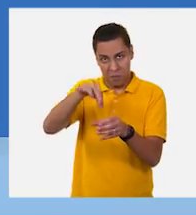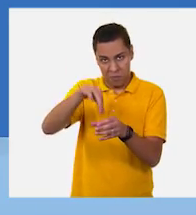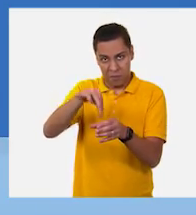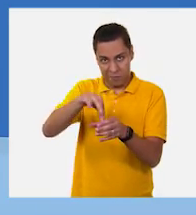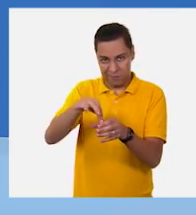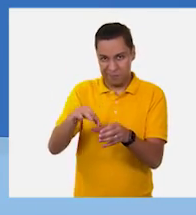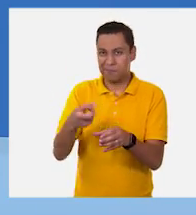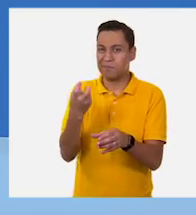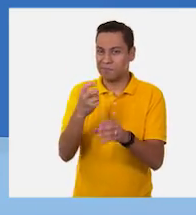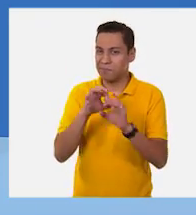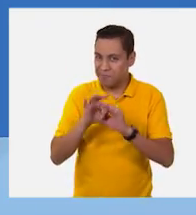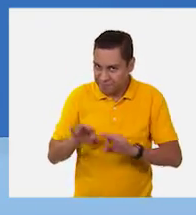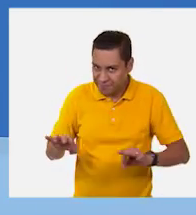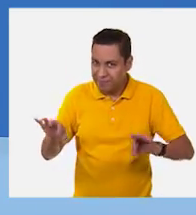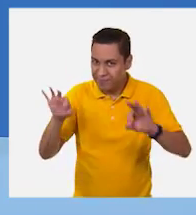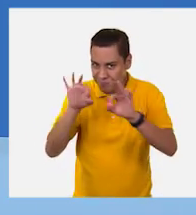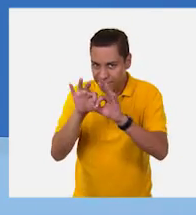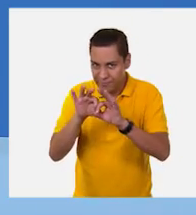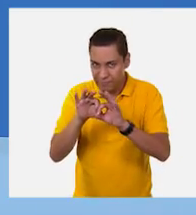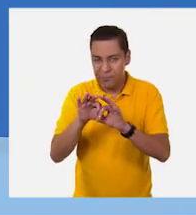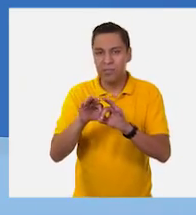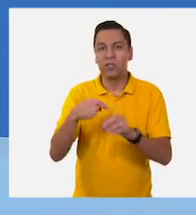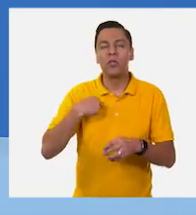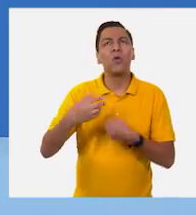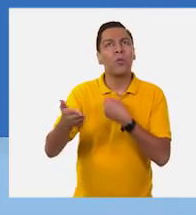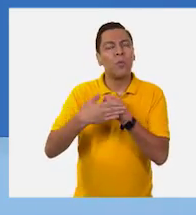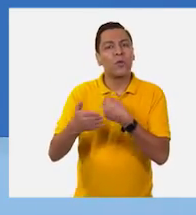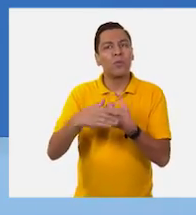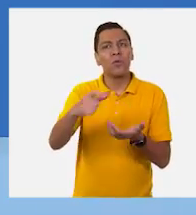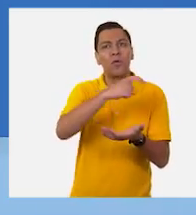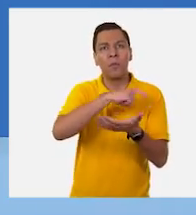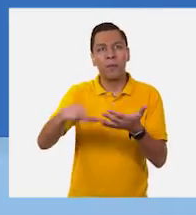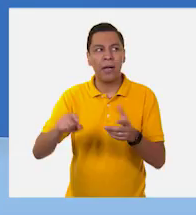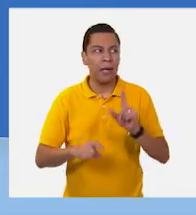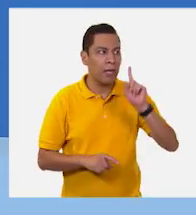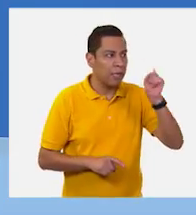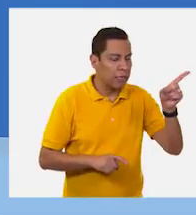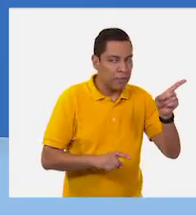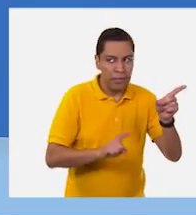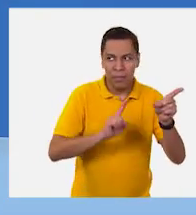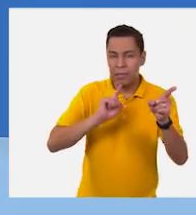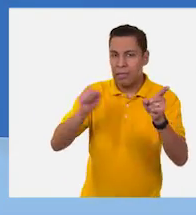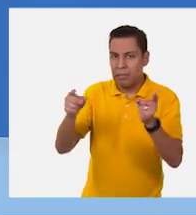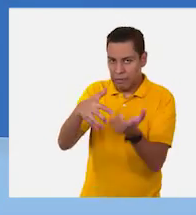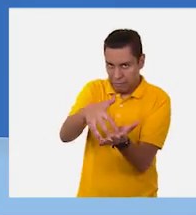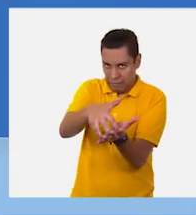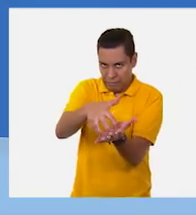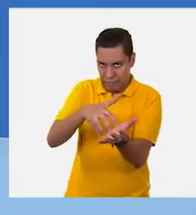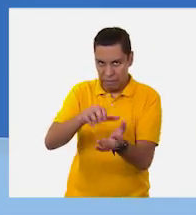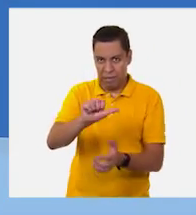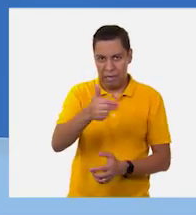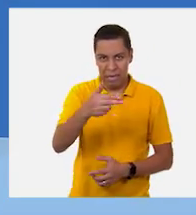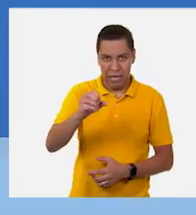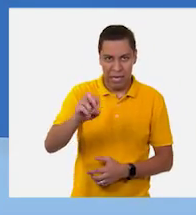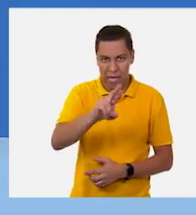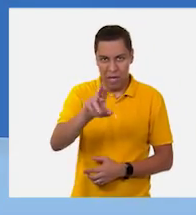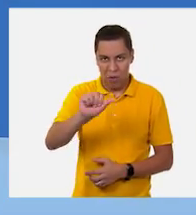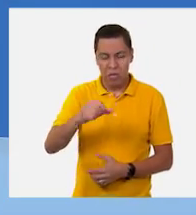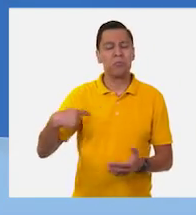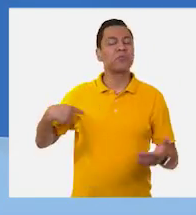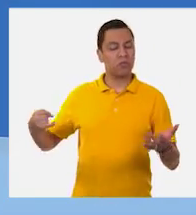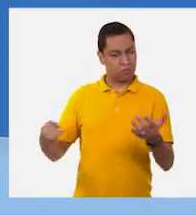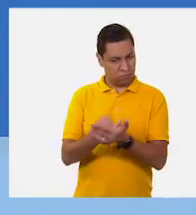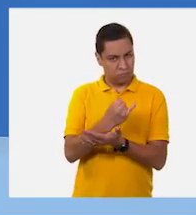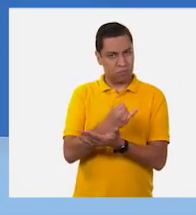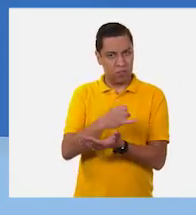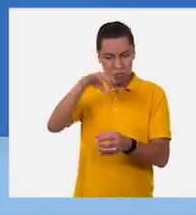vimos también me ayudará a elegir entre ofertas, pues el ahorro es algo que estoy, pues, súper decidido a